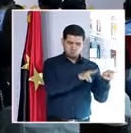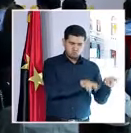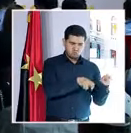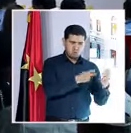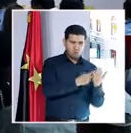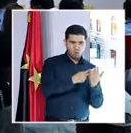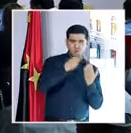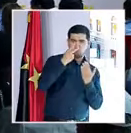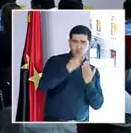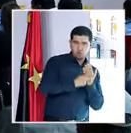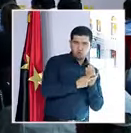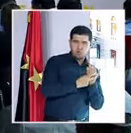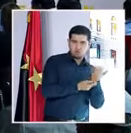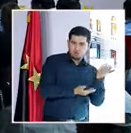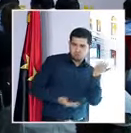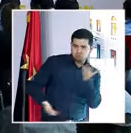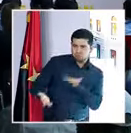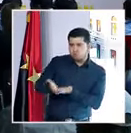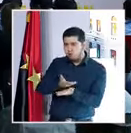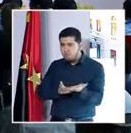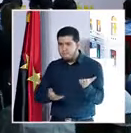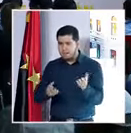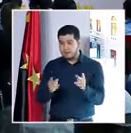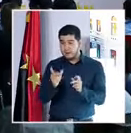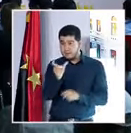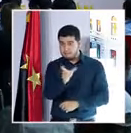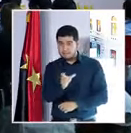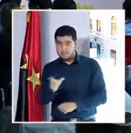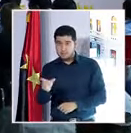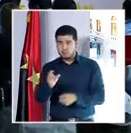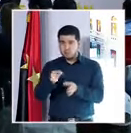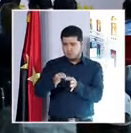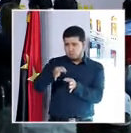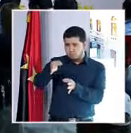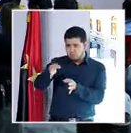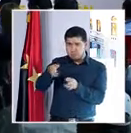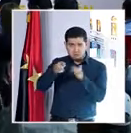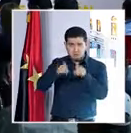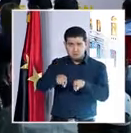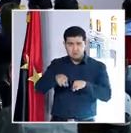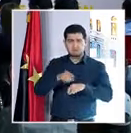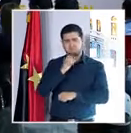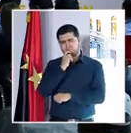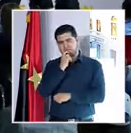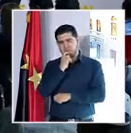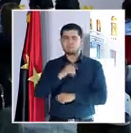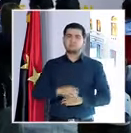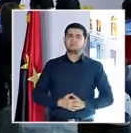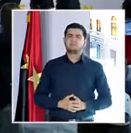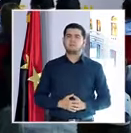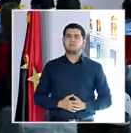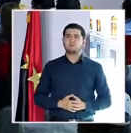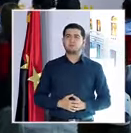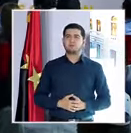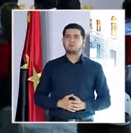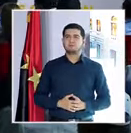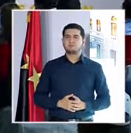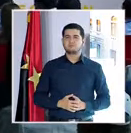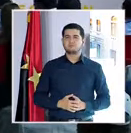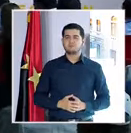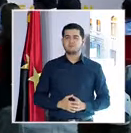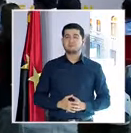proyectos del menú del programa de alimentación escolar de sus escuelas? Bueno, no solo porque tenemos la convicción